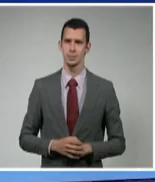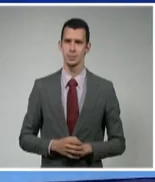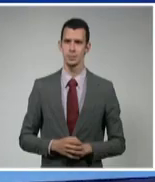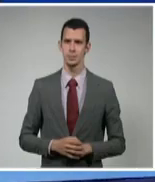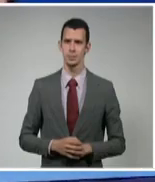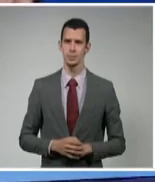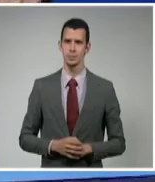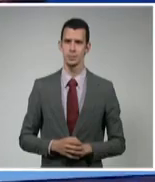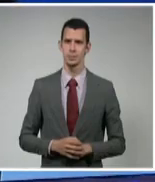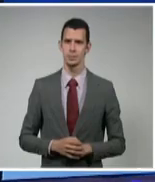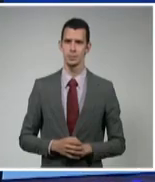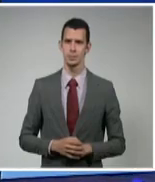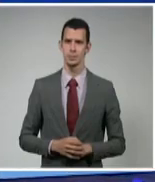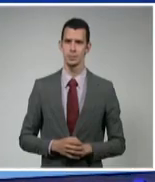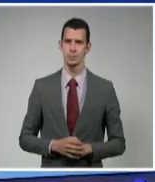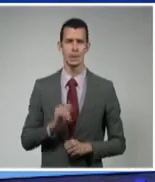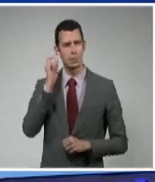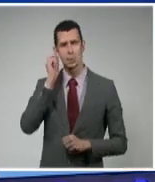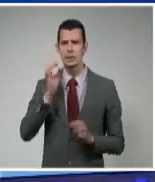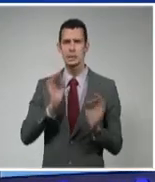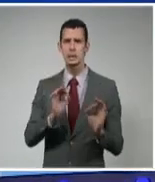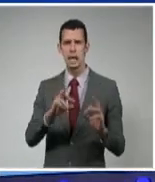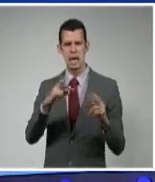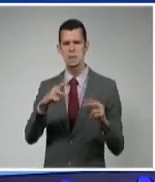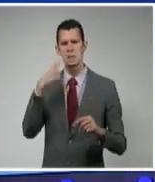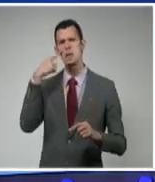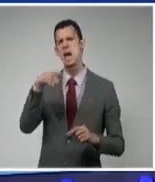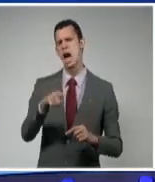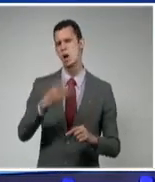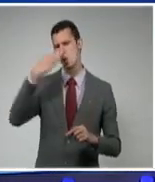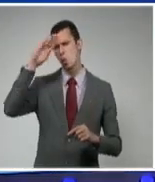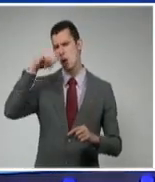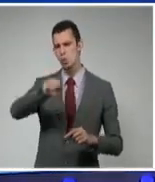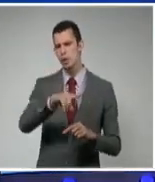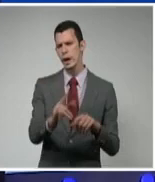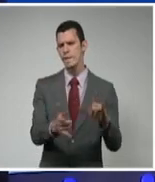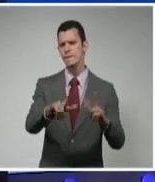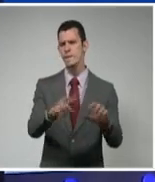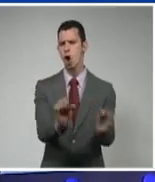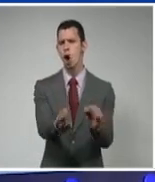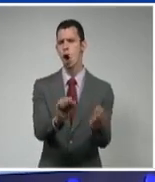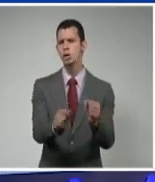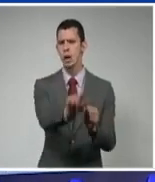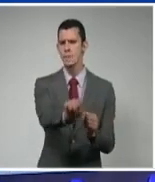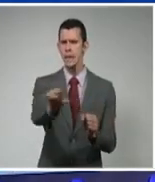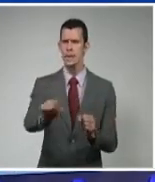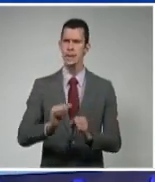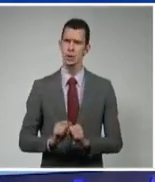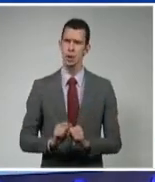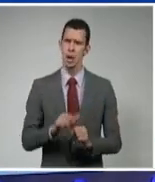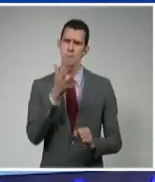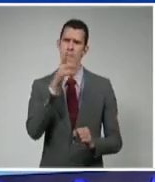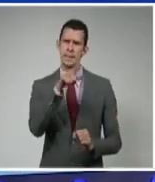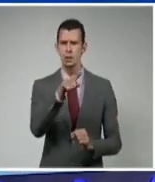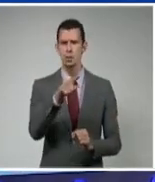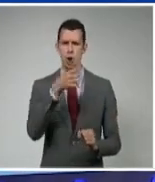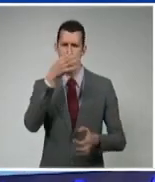nosotros era una manipulación, lo que estábamos haciendo, porque solo poníamos fragmentos de sus ideas, que no eran sus palabras